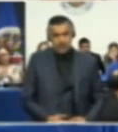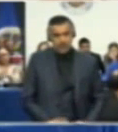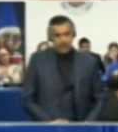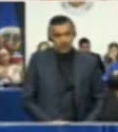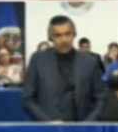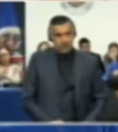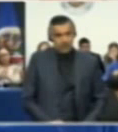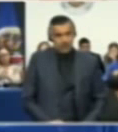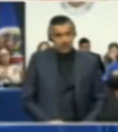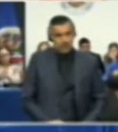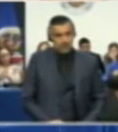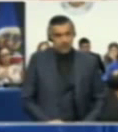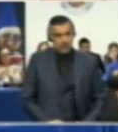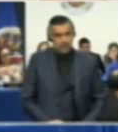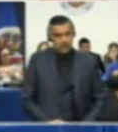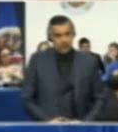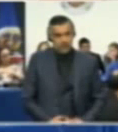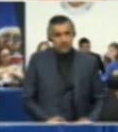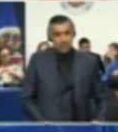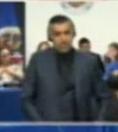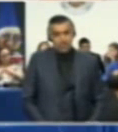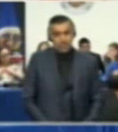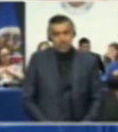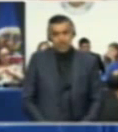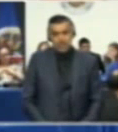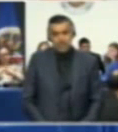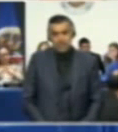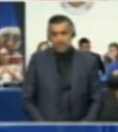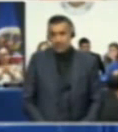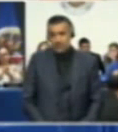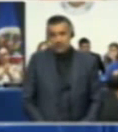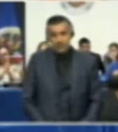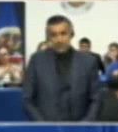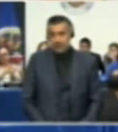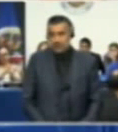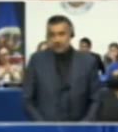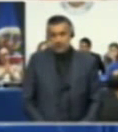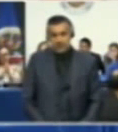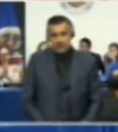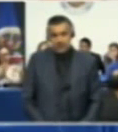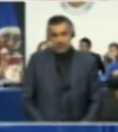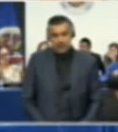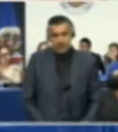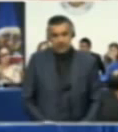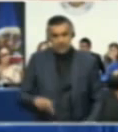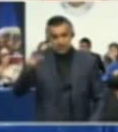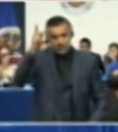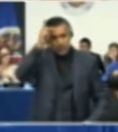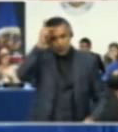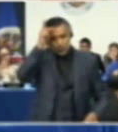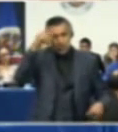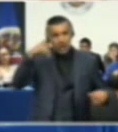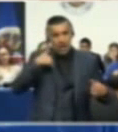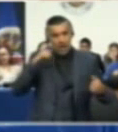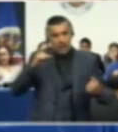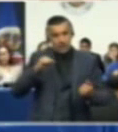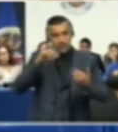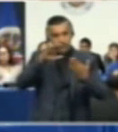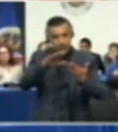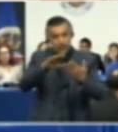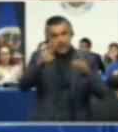ha asumido, ha abordado la temática de la discapacidad desde una perspectiva integral, sistémica,